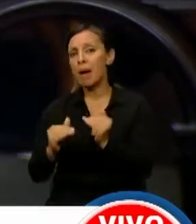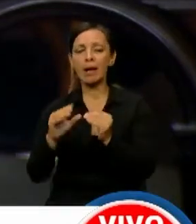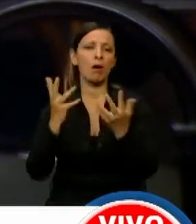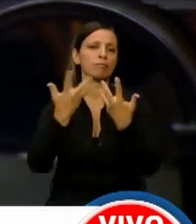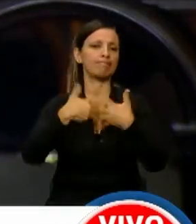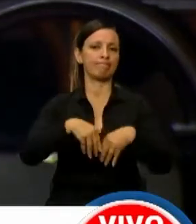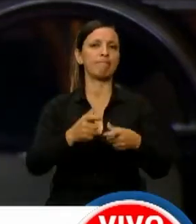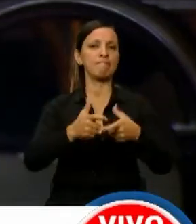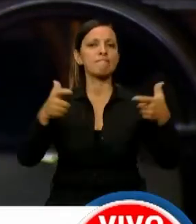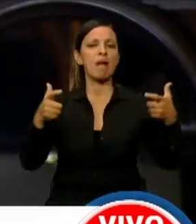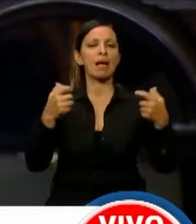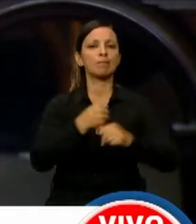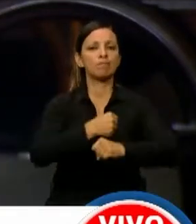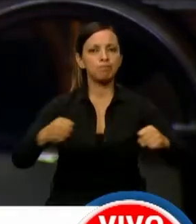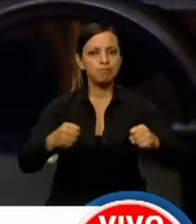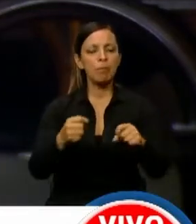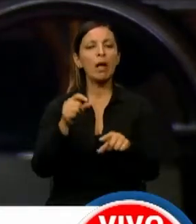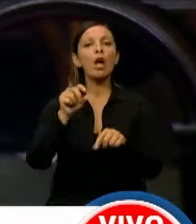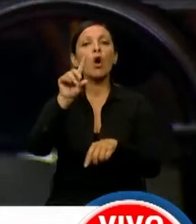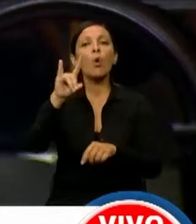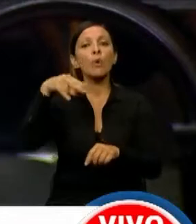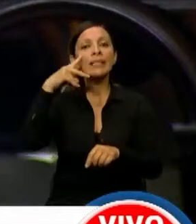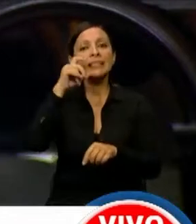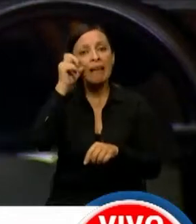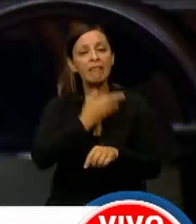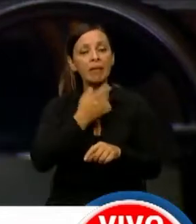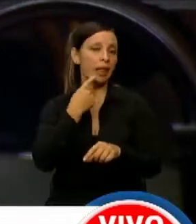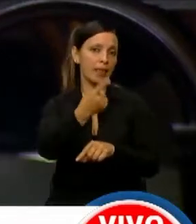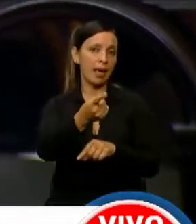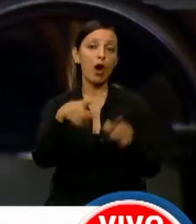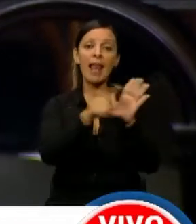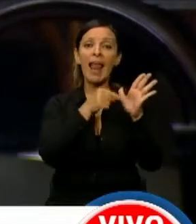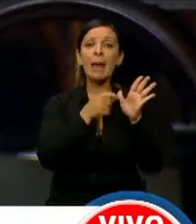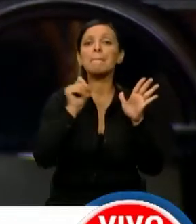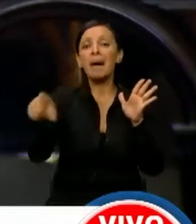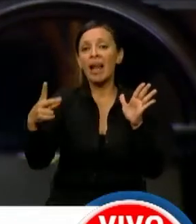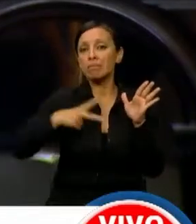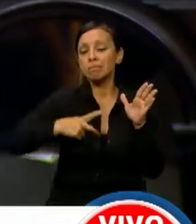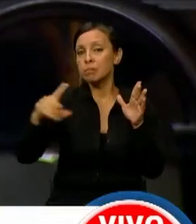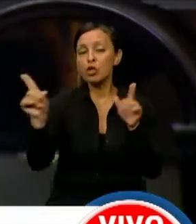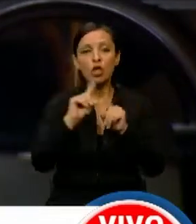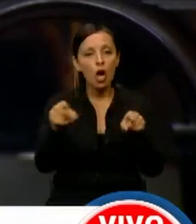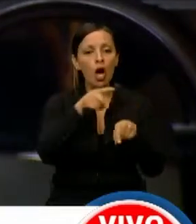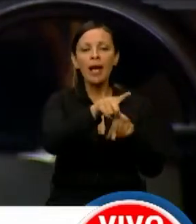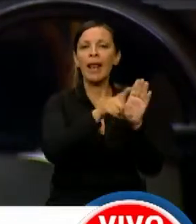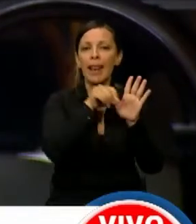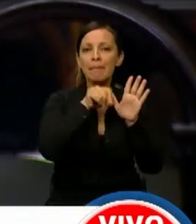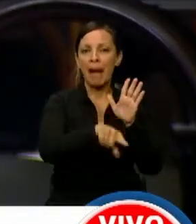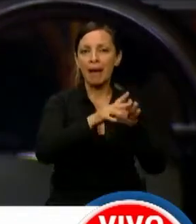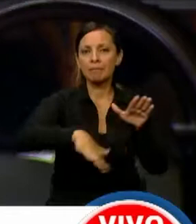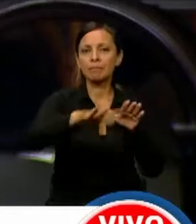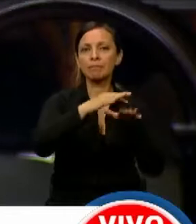de obesidad. La UNICEF también nos lo dijo, no es una ley de ricos. Las clases sociales más bajas